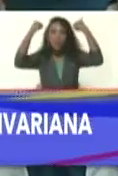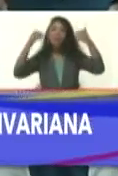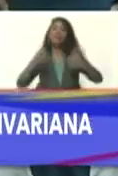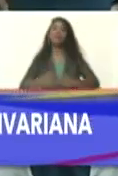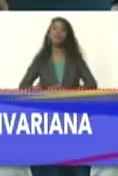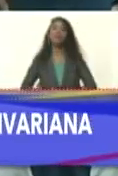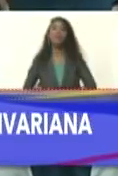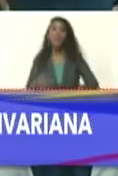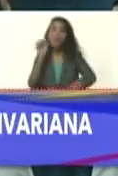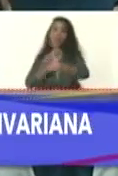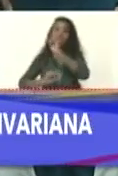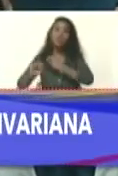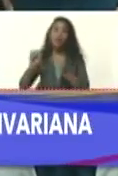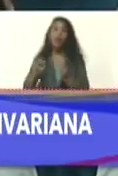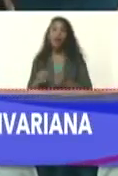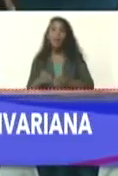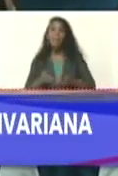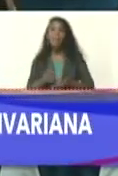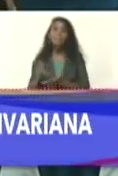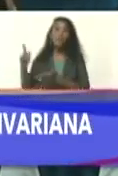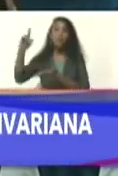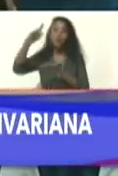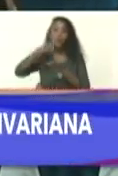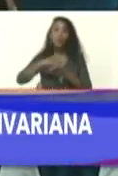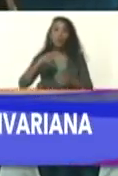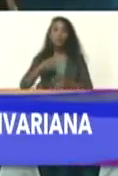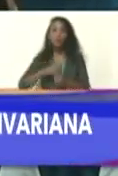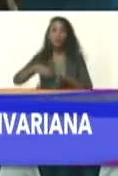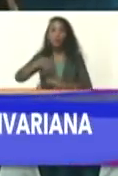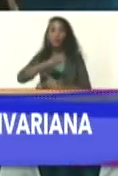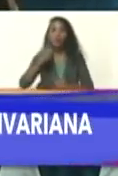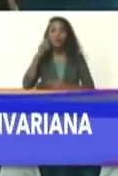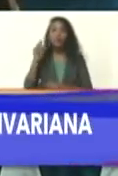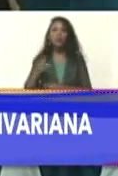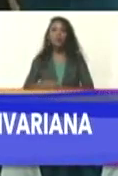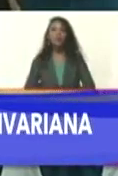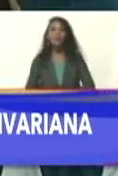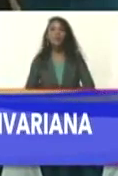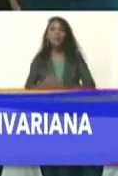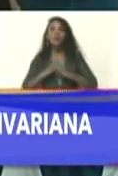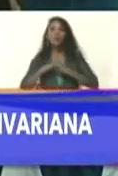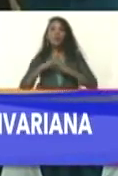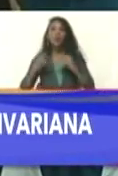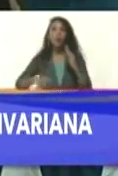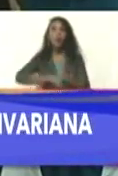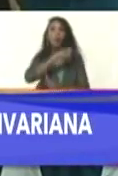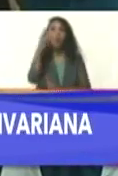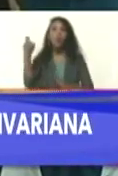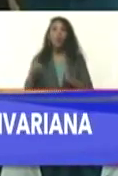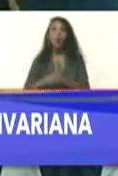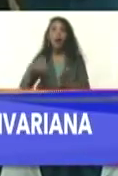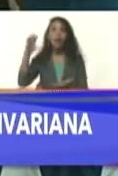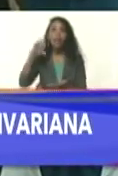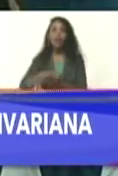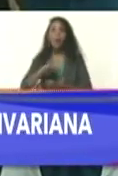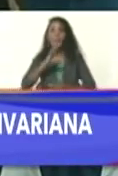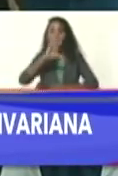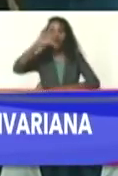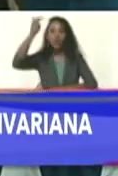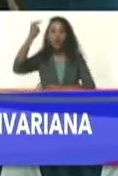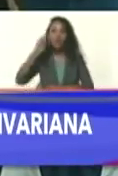de la Defensa Aeroespacial y el general en jefe Suárez Churio, en pleno el Estado Mayor Superior Militar del